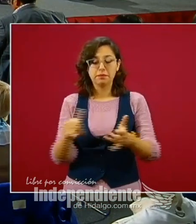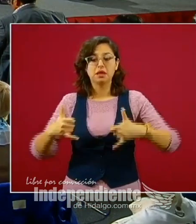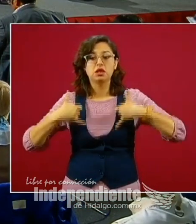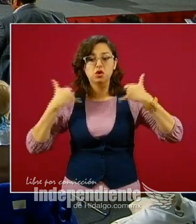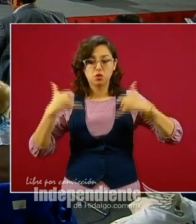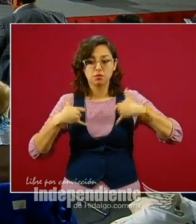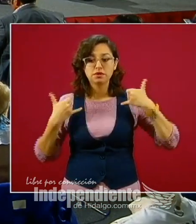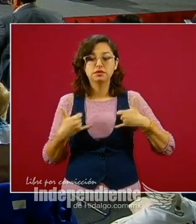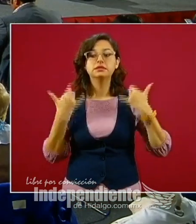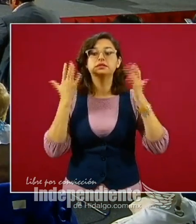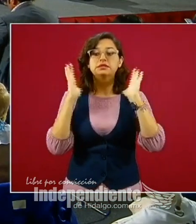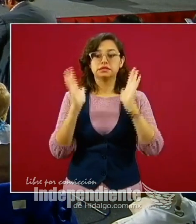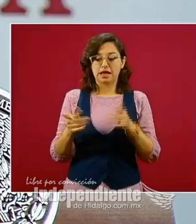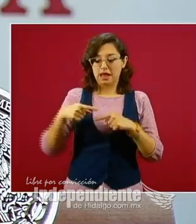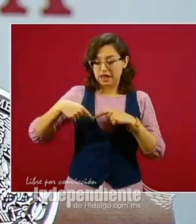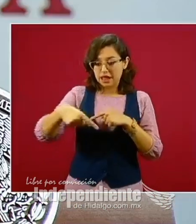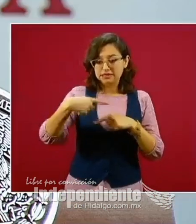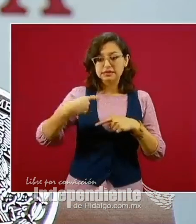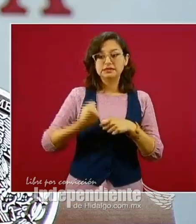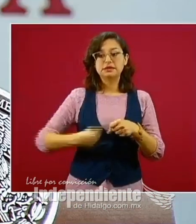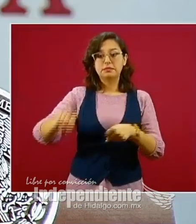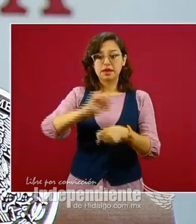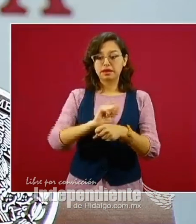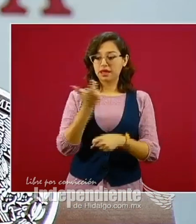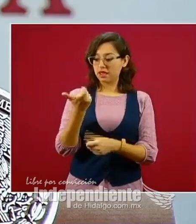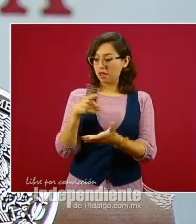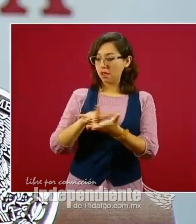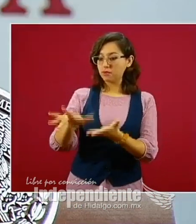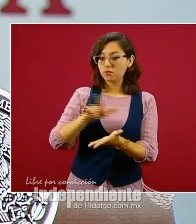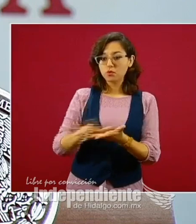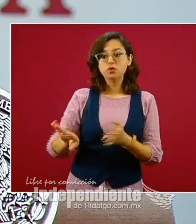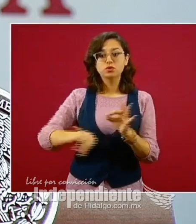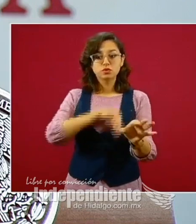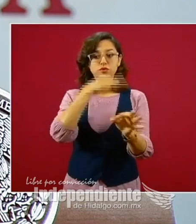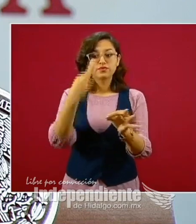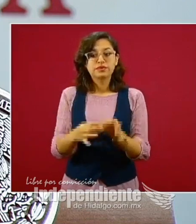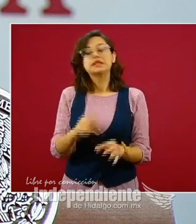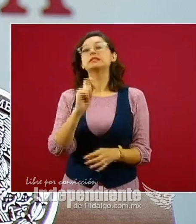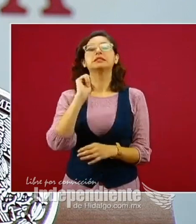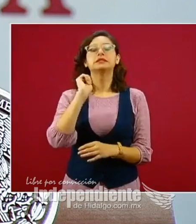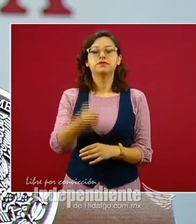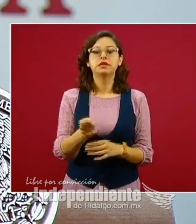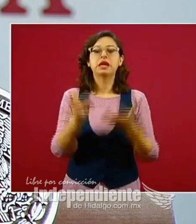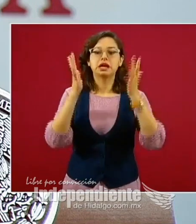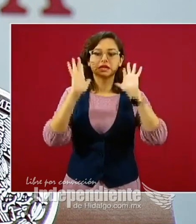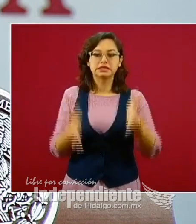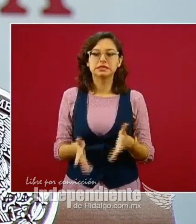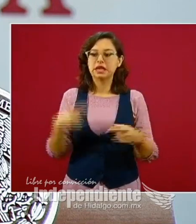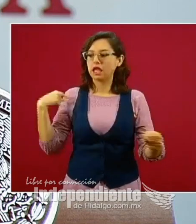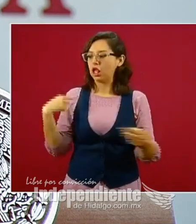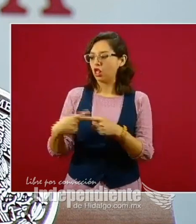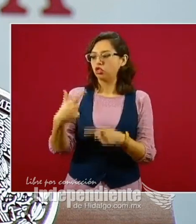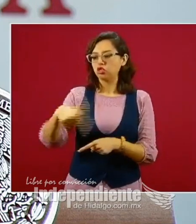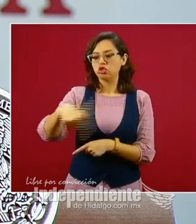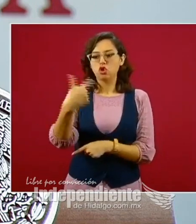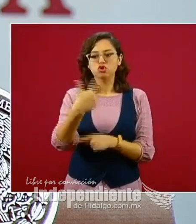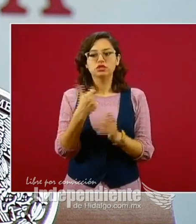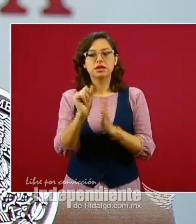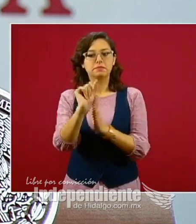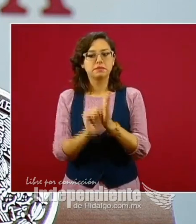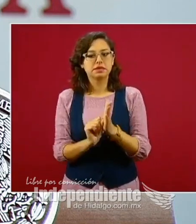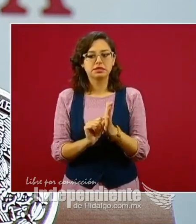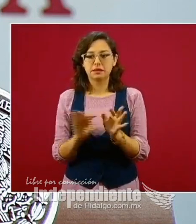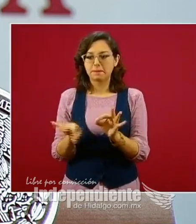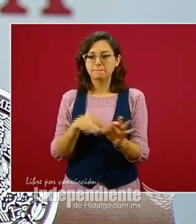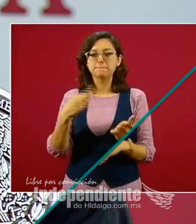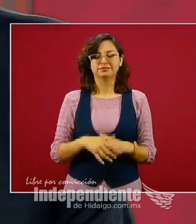Están recibiendo su apoyo esta semana. ¿Qué quiere decir? Que ya se capacitaron, ya terminaron los 12 meses, se les está dando un